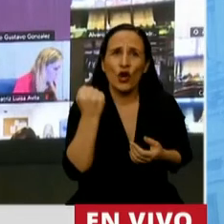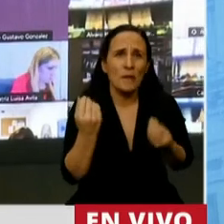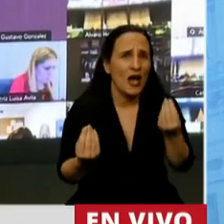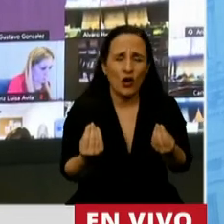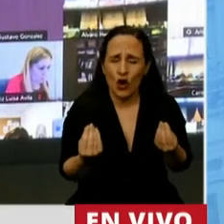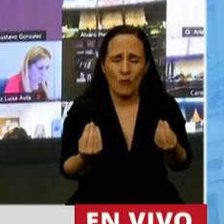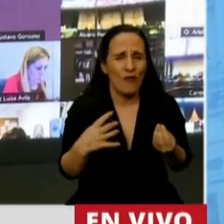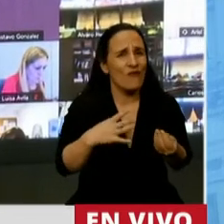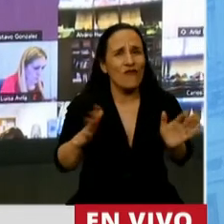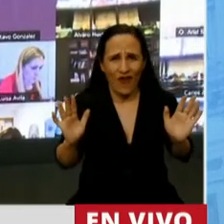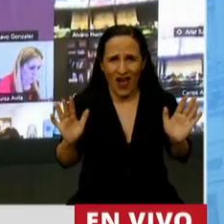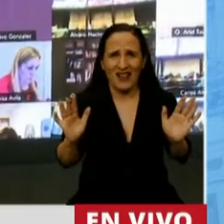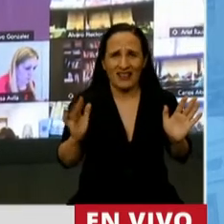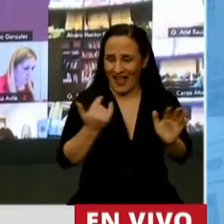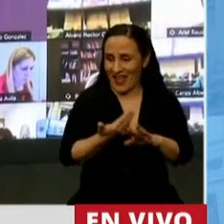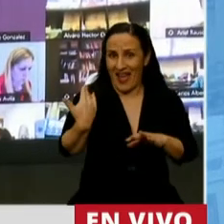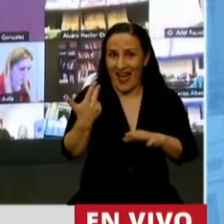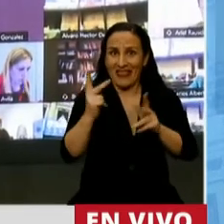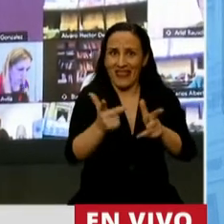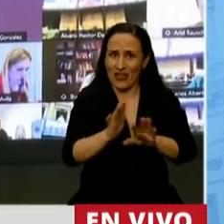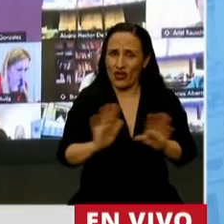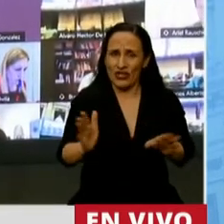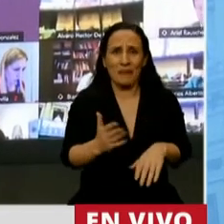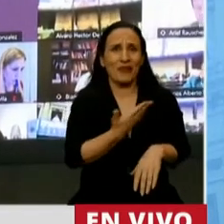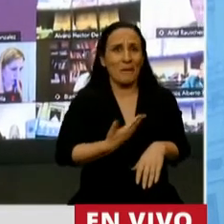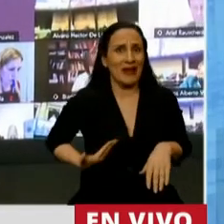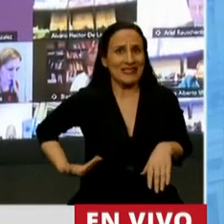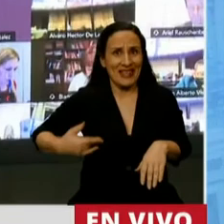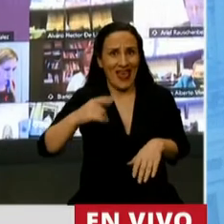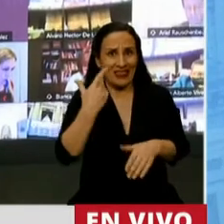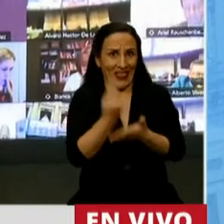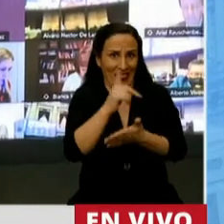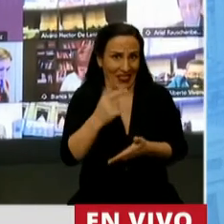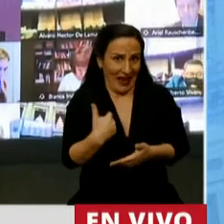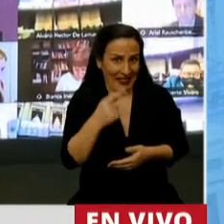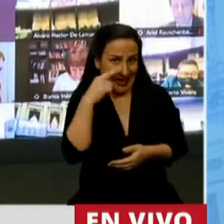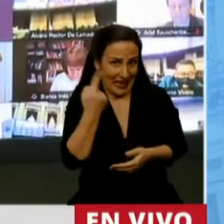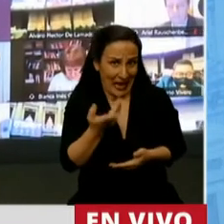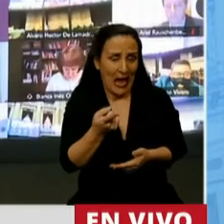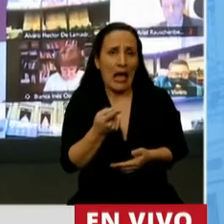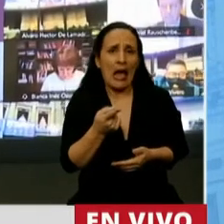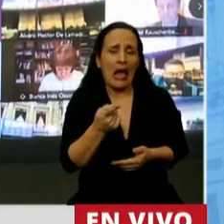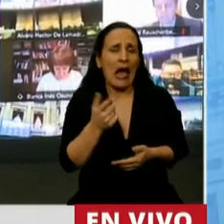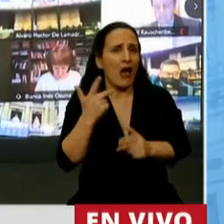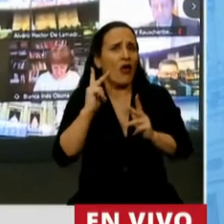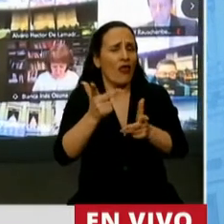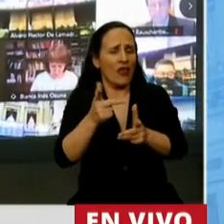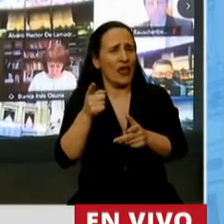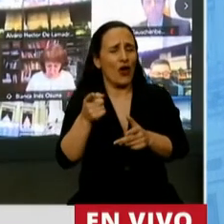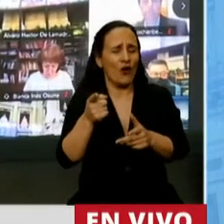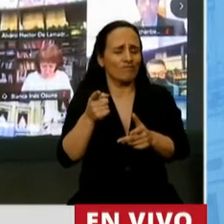acá con razón que el propio presidente de la República, en declaraciones poco felices, por